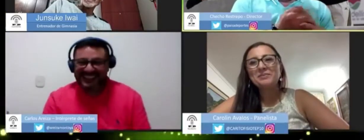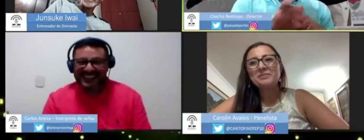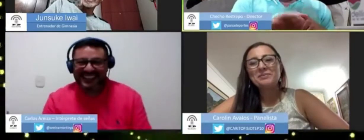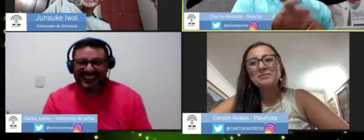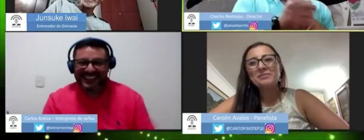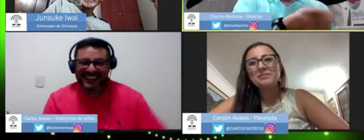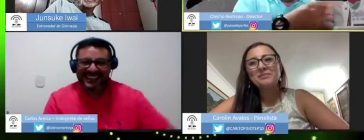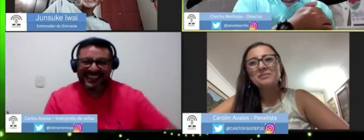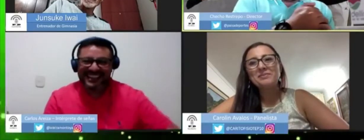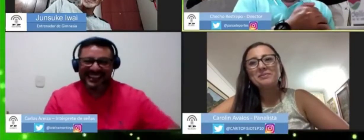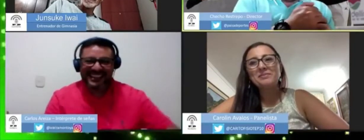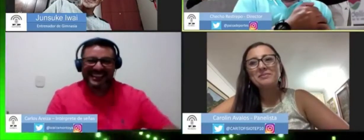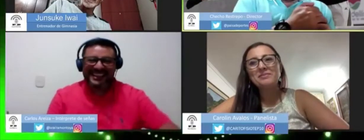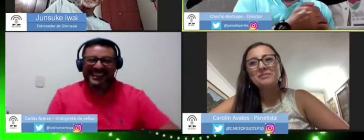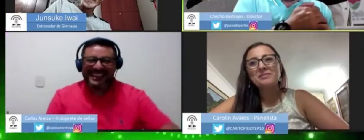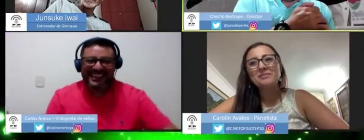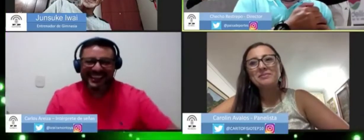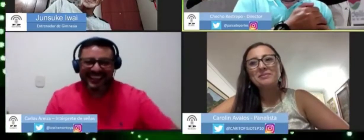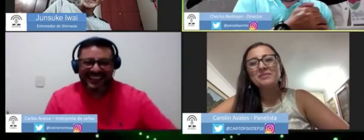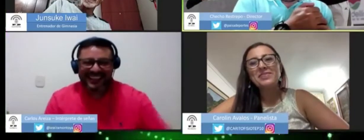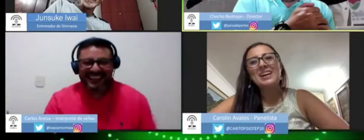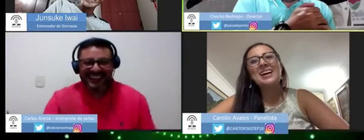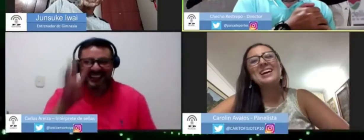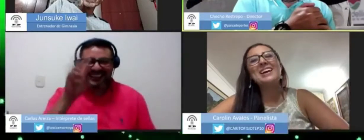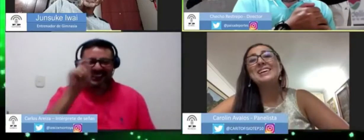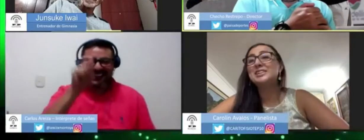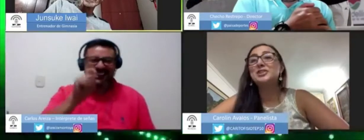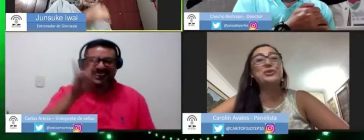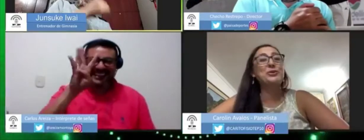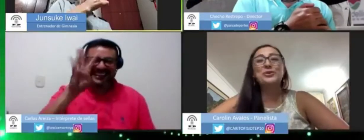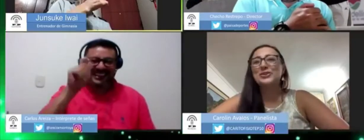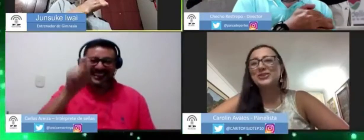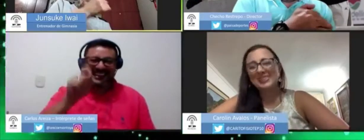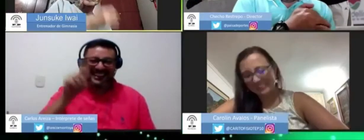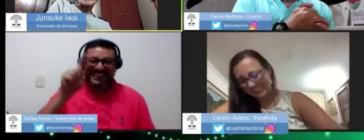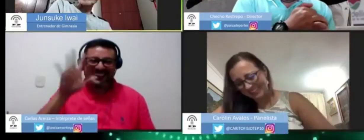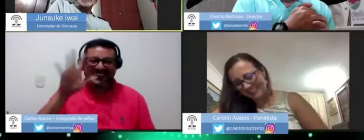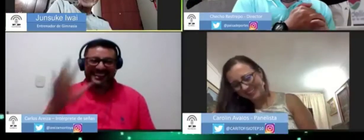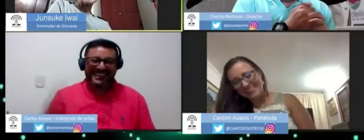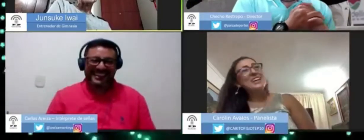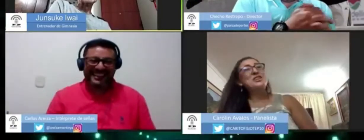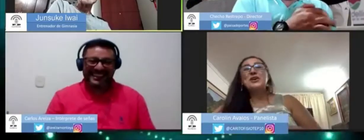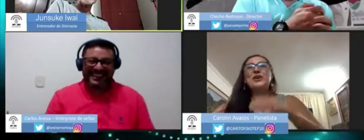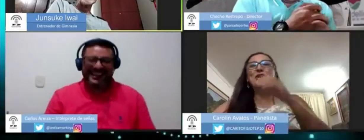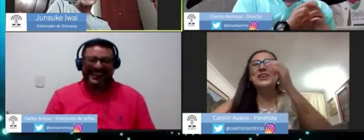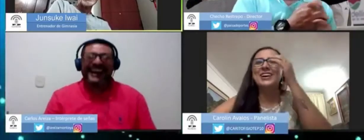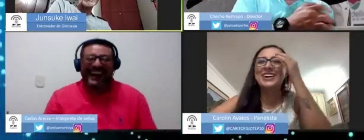a las 4 y usted llega a las 4 y cuarto. ¿No? No. También.